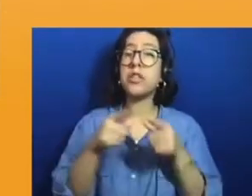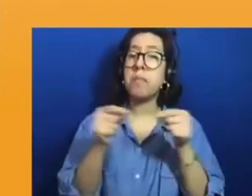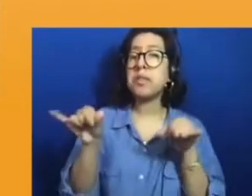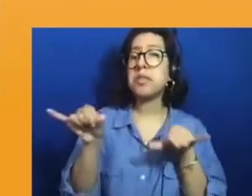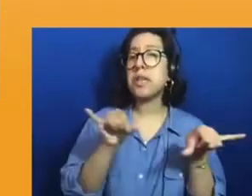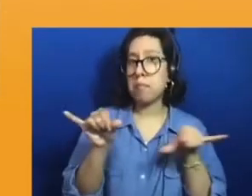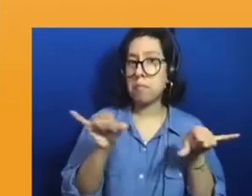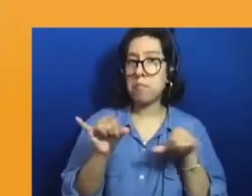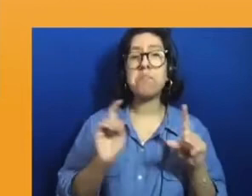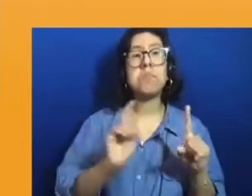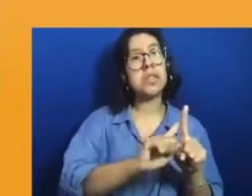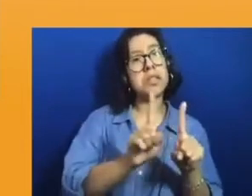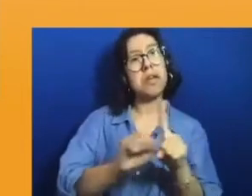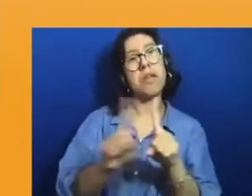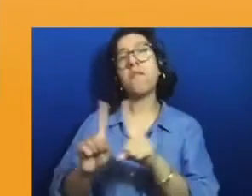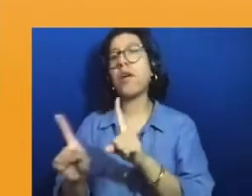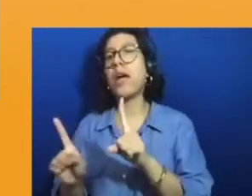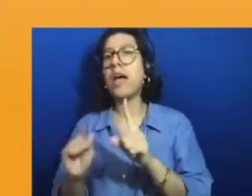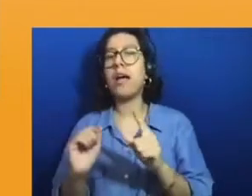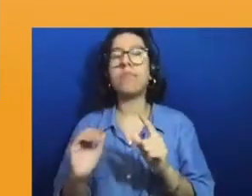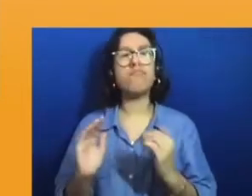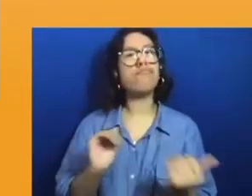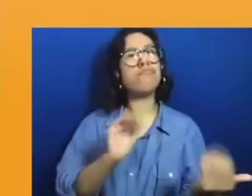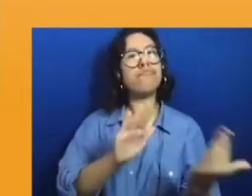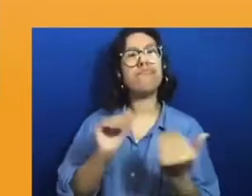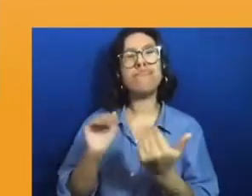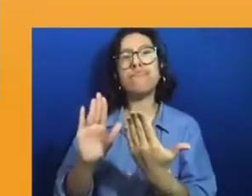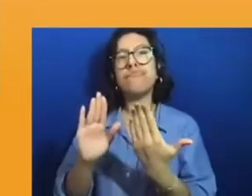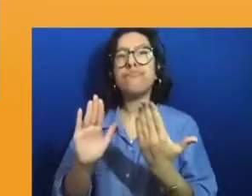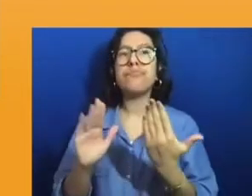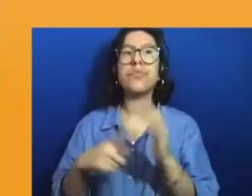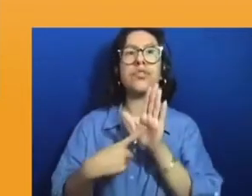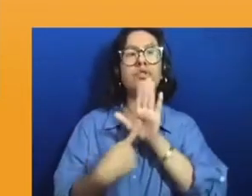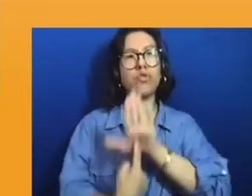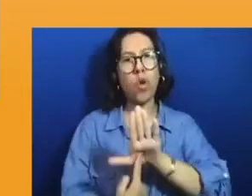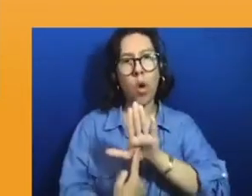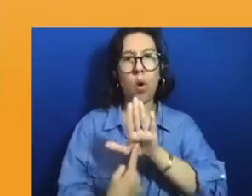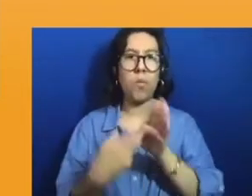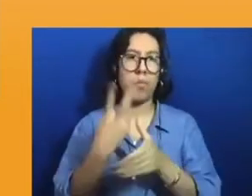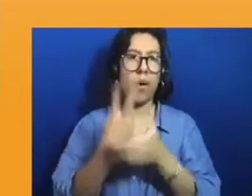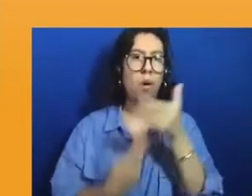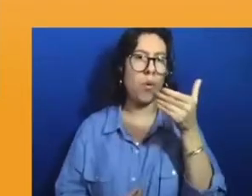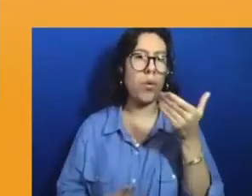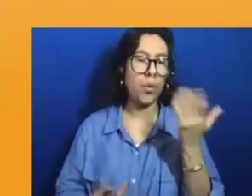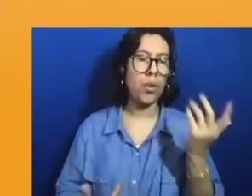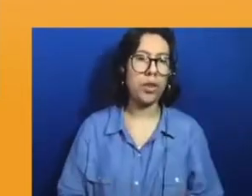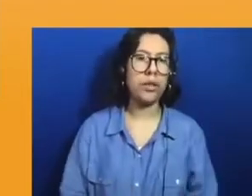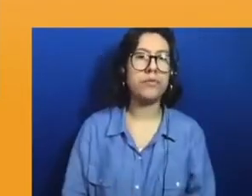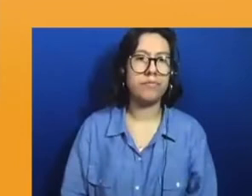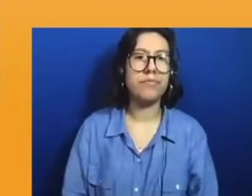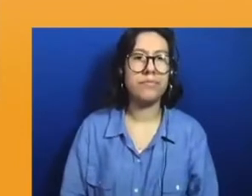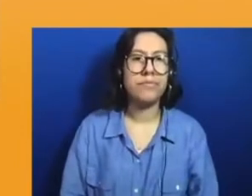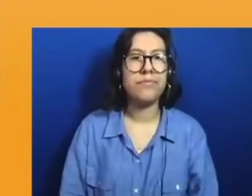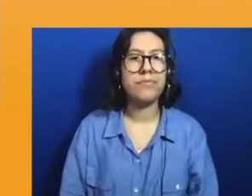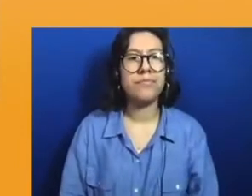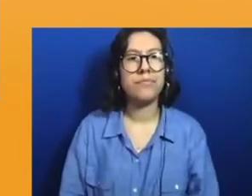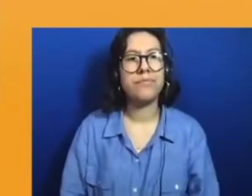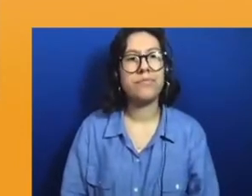hay diferentes grados y diferentes formas en las que podemos personificar eso. Y una cosa, y